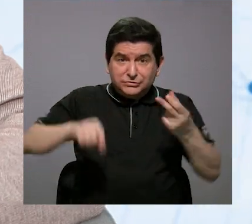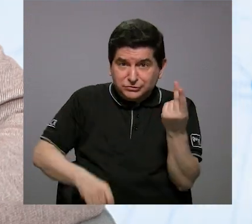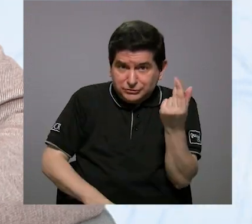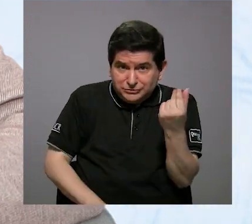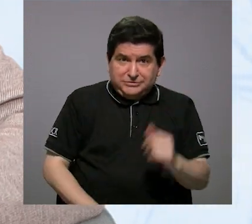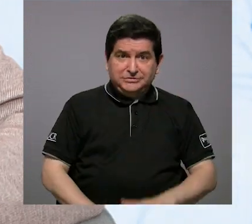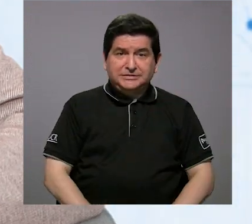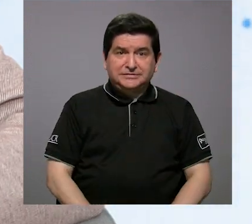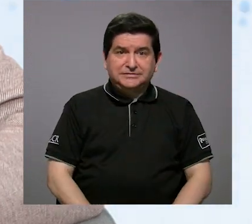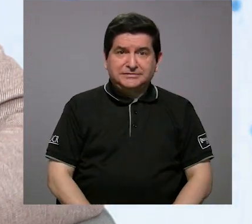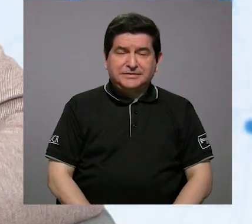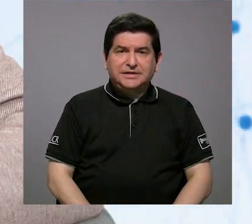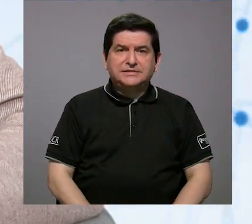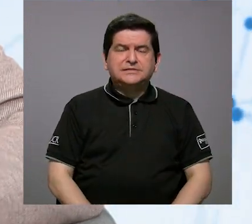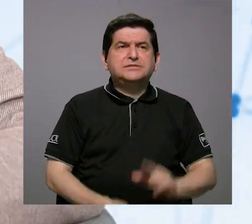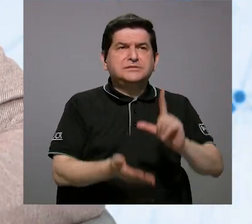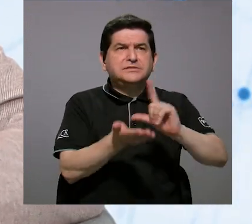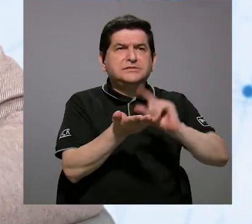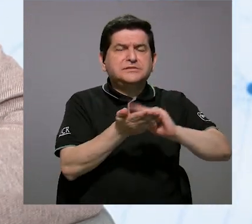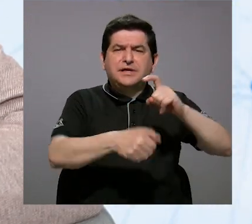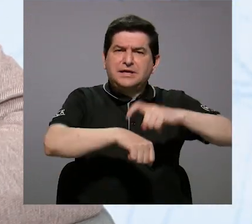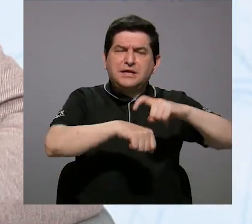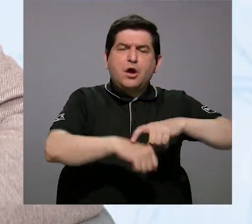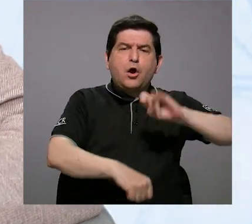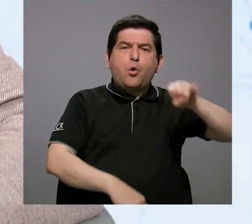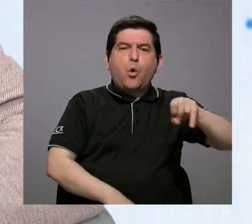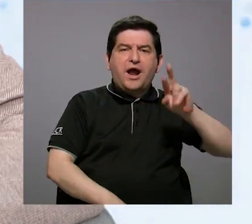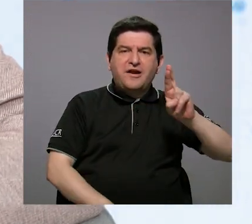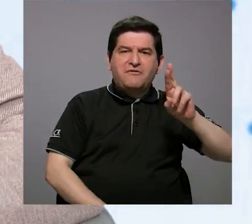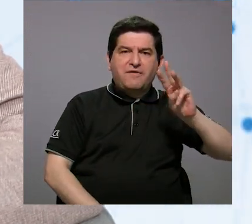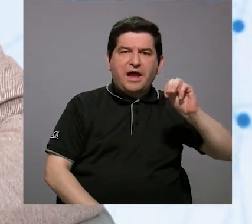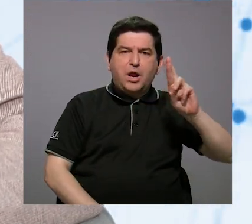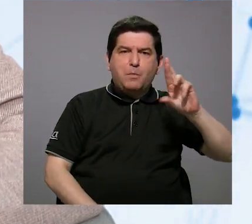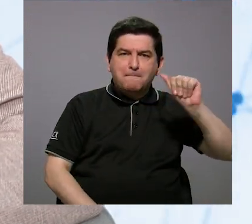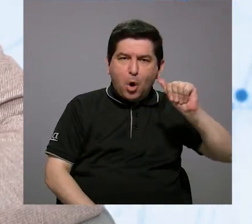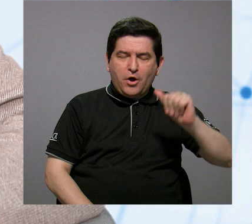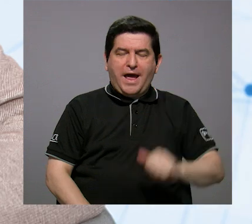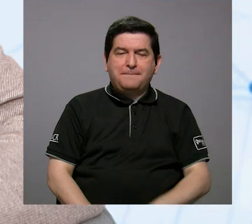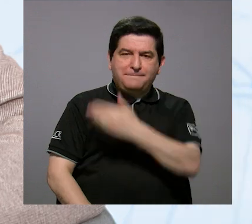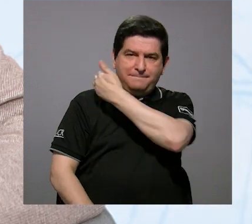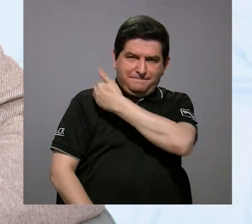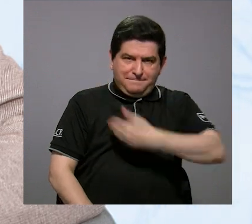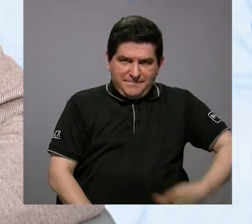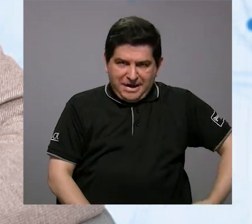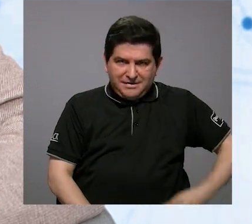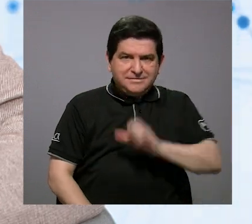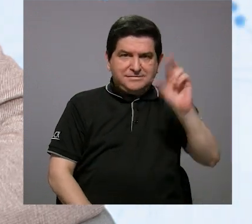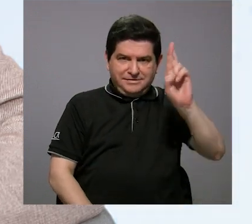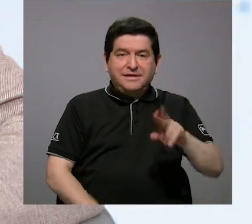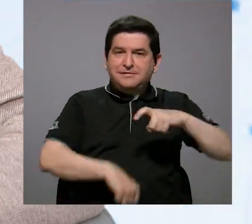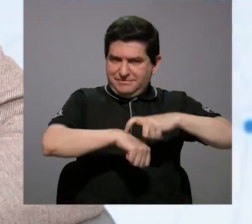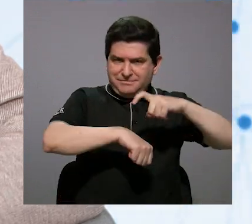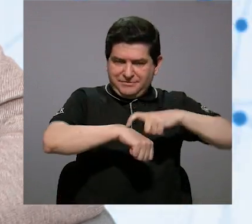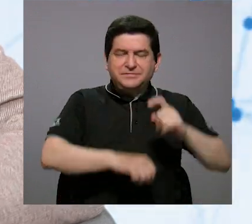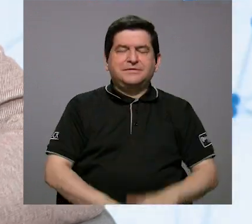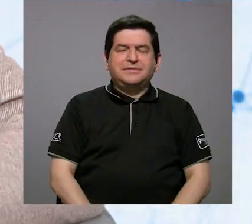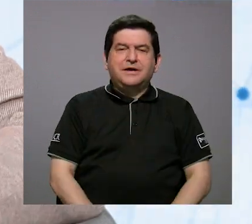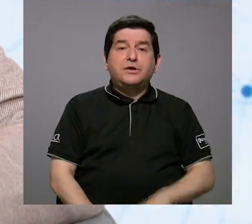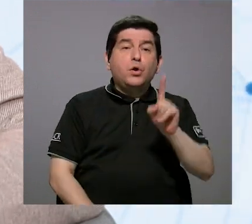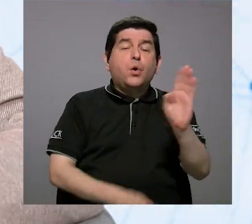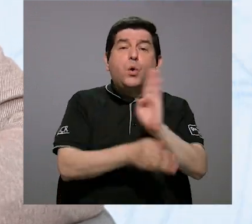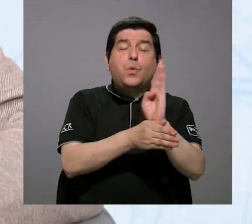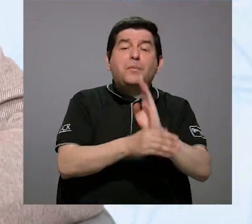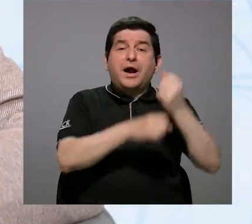billetes fueron emitidos en la época de Juan Rafael Mora Porras, cuando era presidente de Costa Rica, por